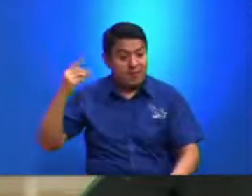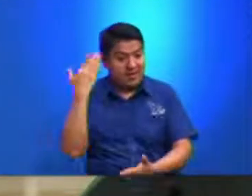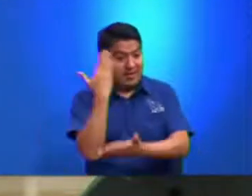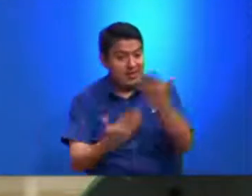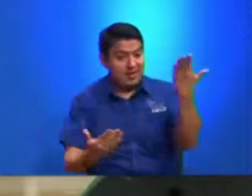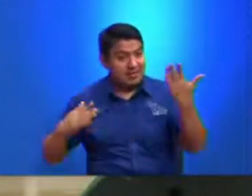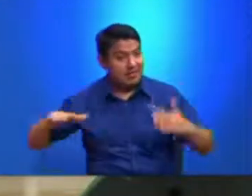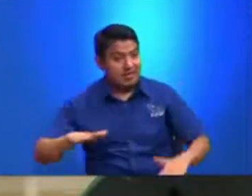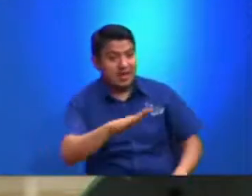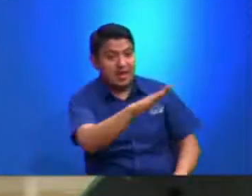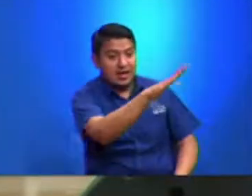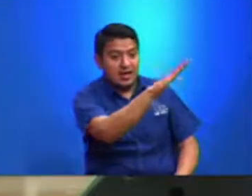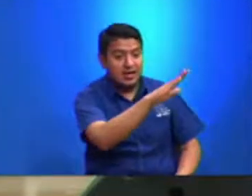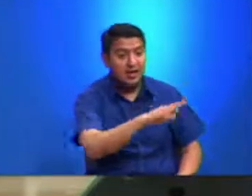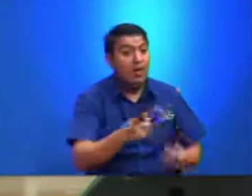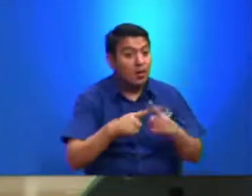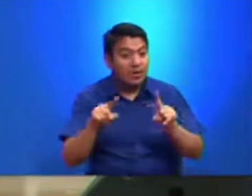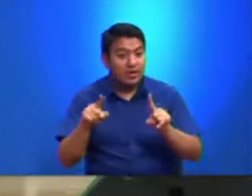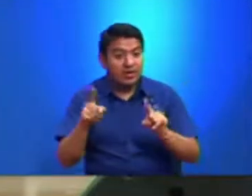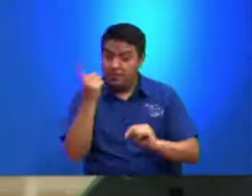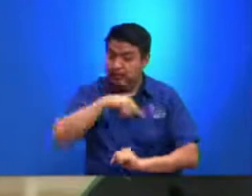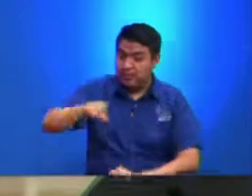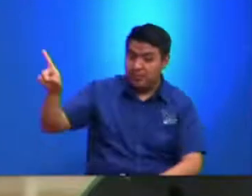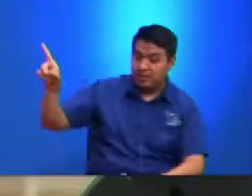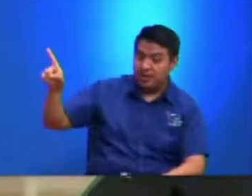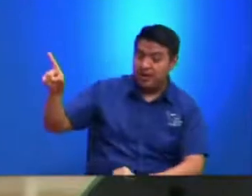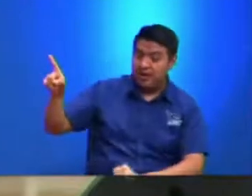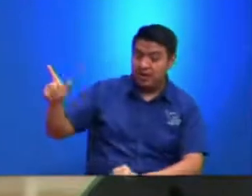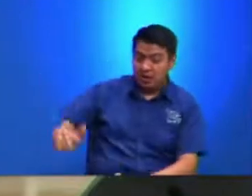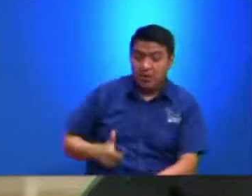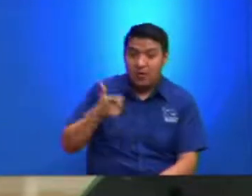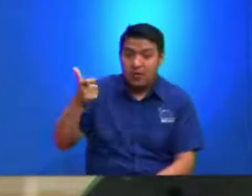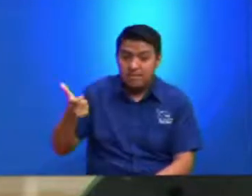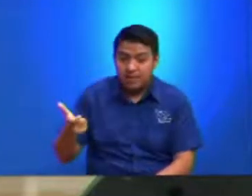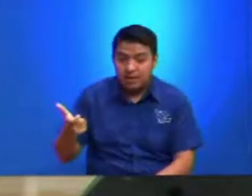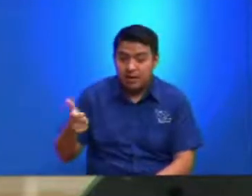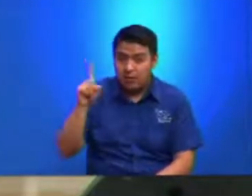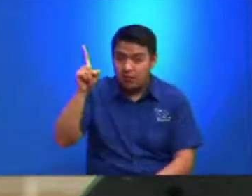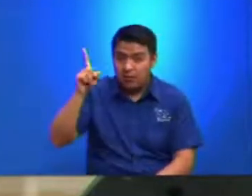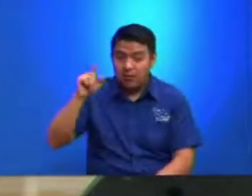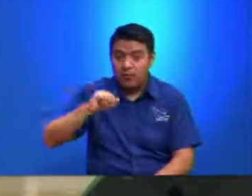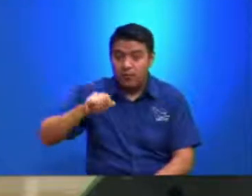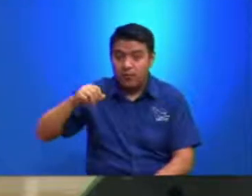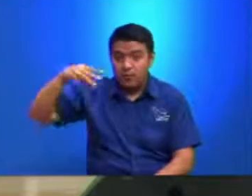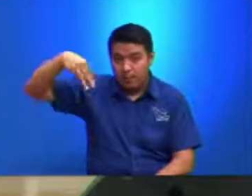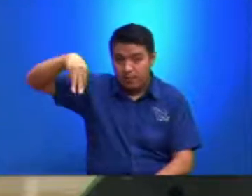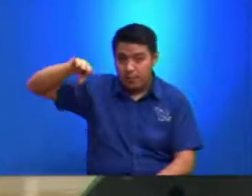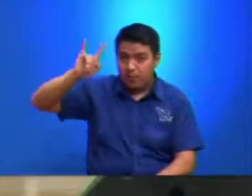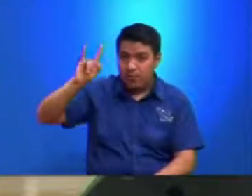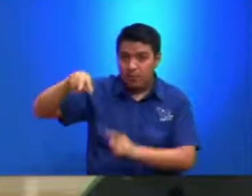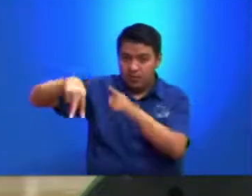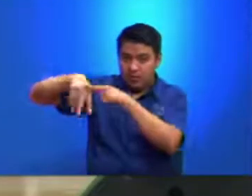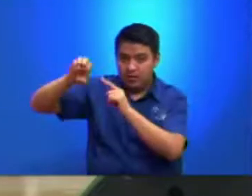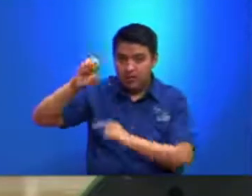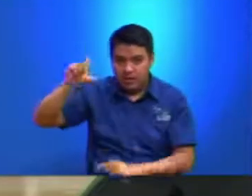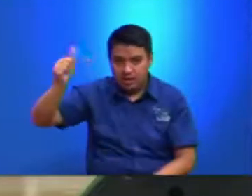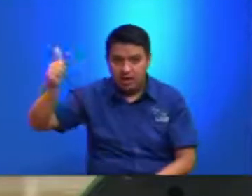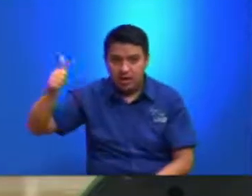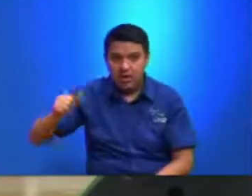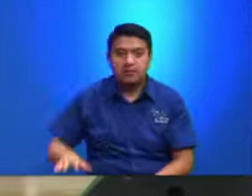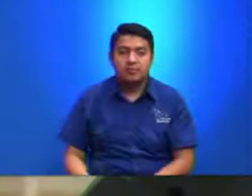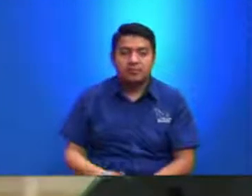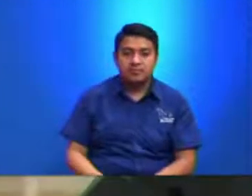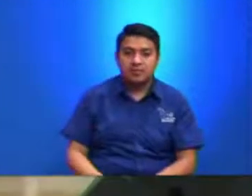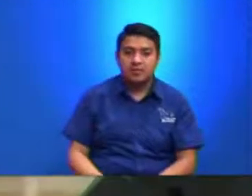Pero dice: yo no puedo dejar de hablar de esto. Es que me pasó a mí. No tengo la